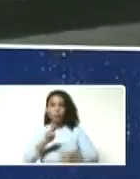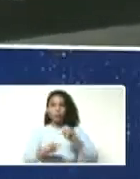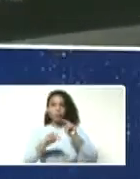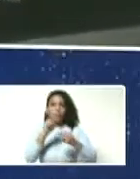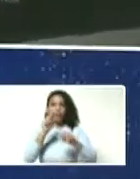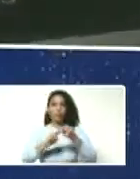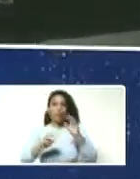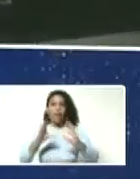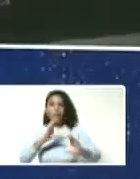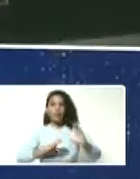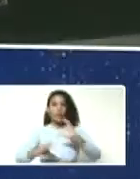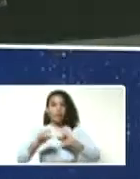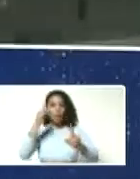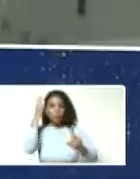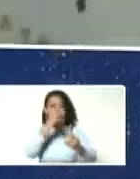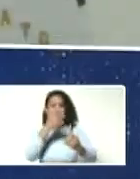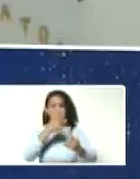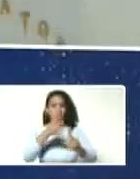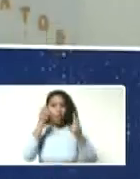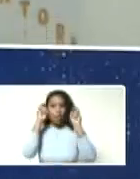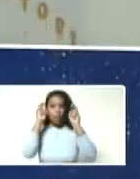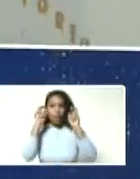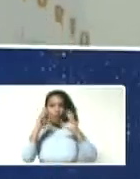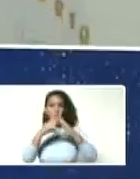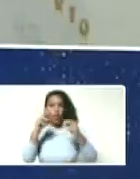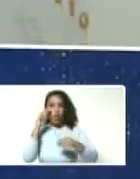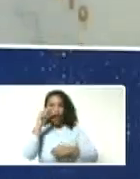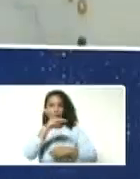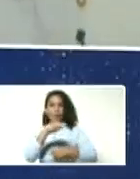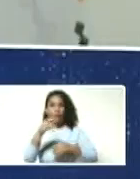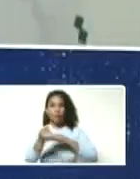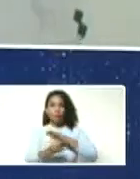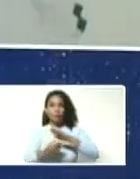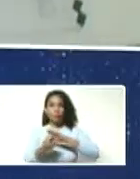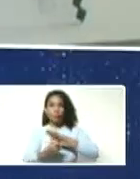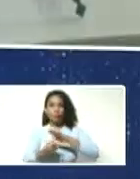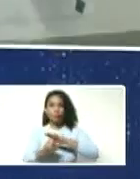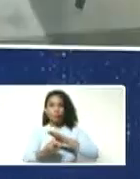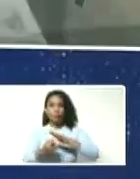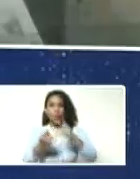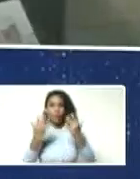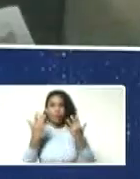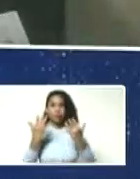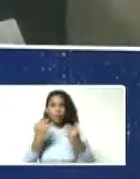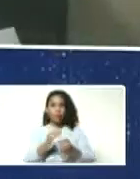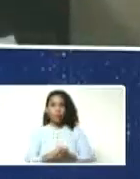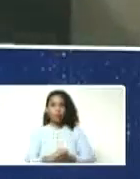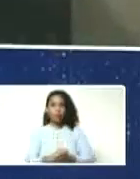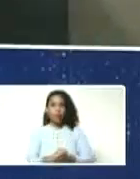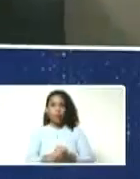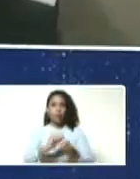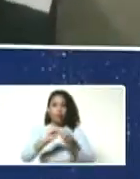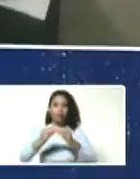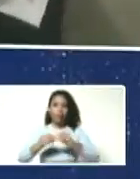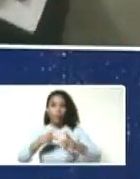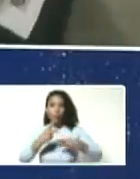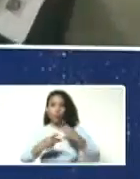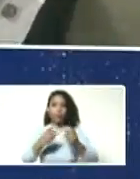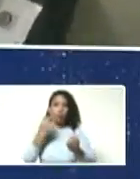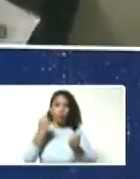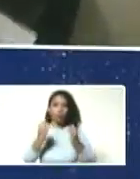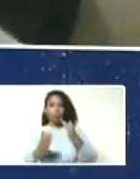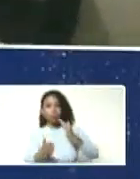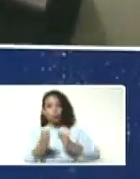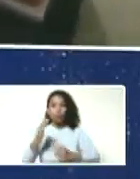de la ciencia, orientando las vocaciones, todo lo que tiene que ver con instrumentación para mecánica, para los procesos mecánicos, se van